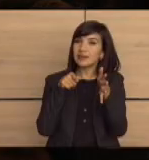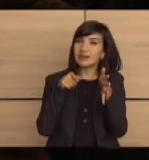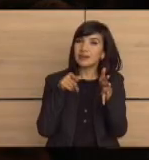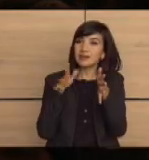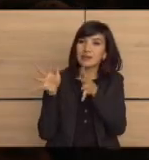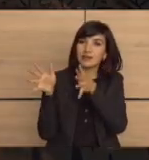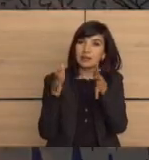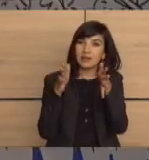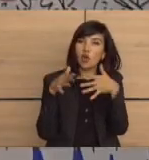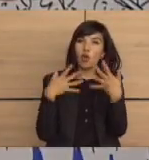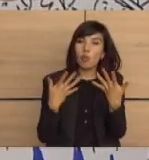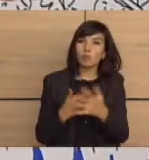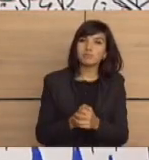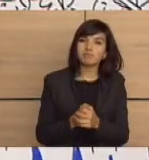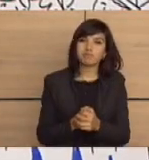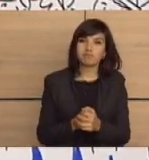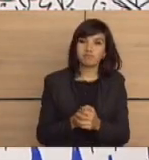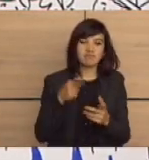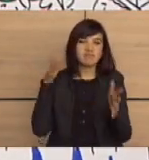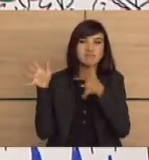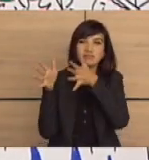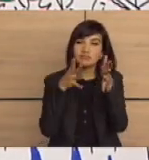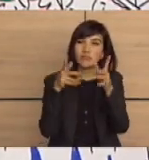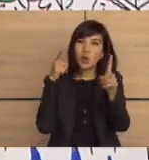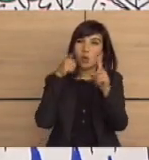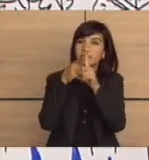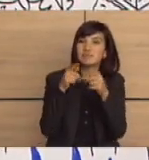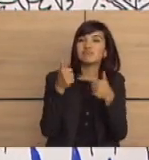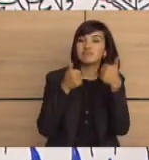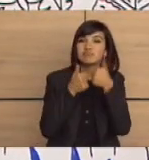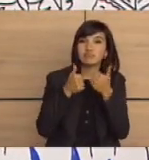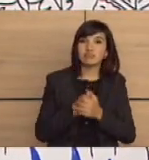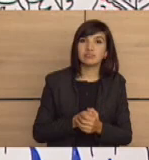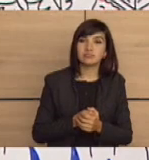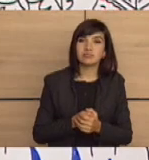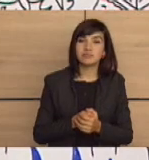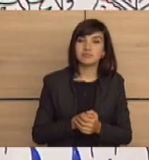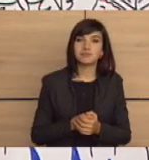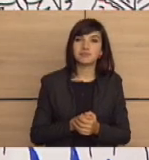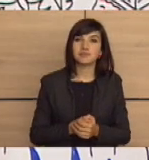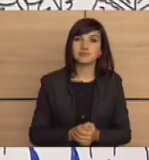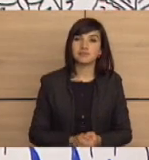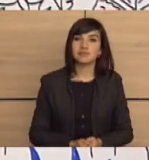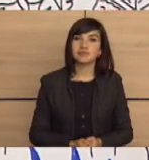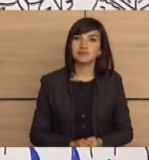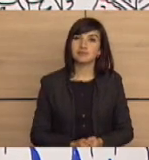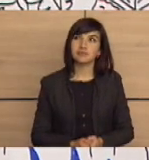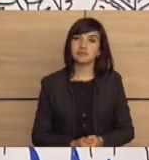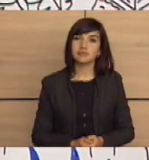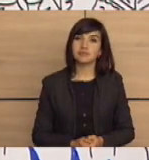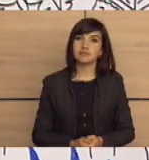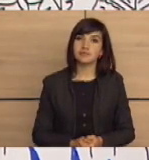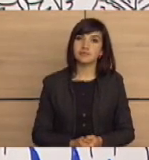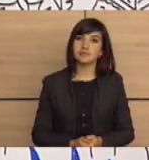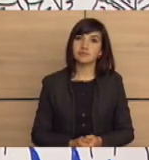pensar en una narrativa especial que definitivamente ya